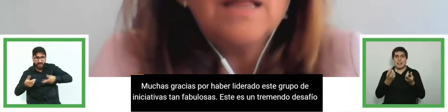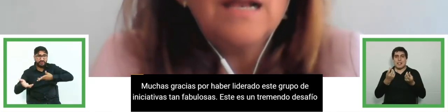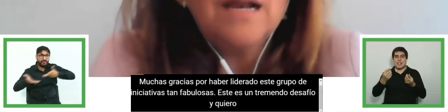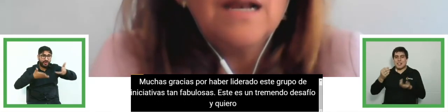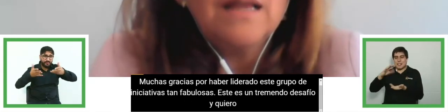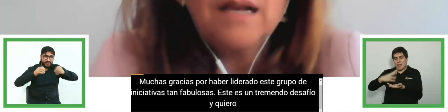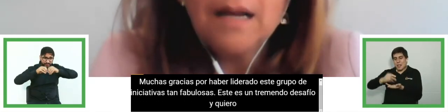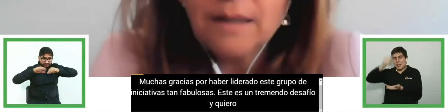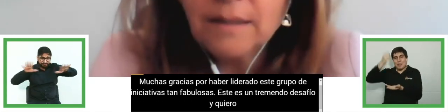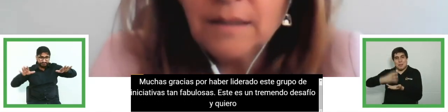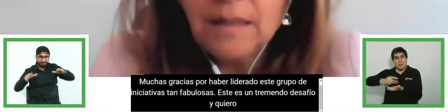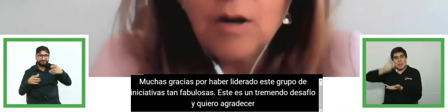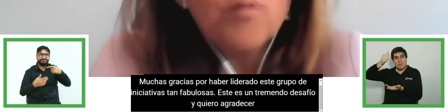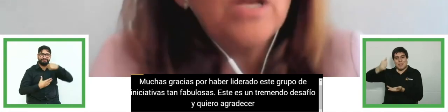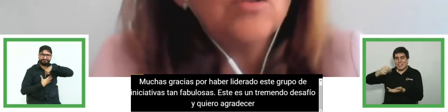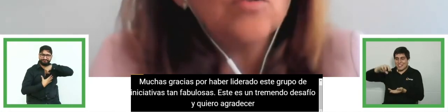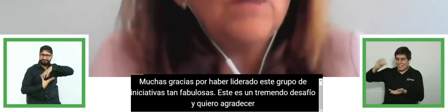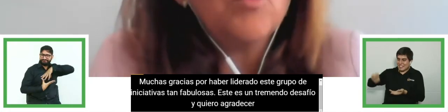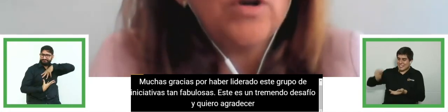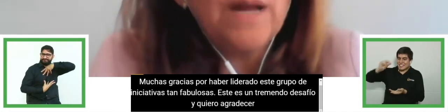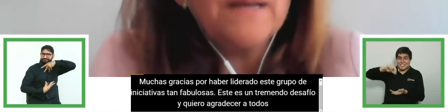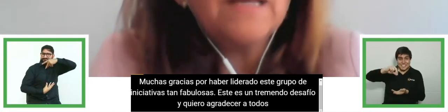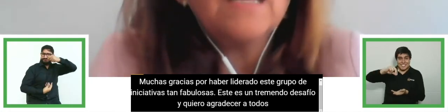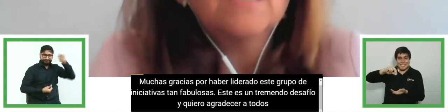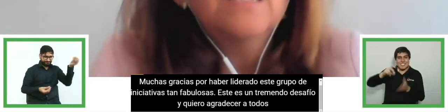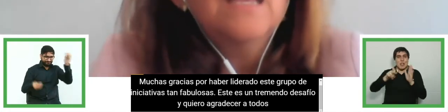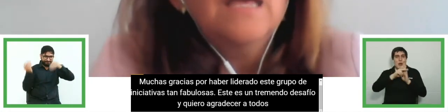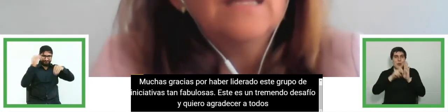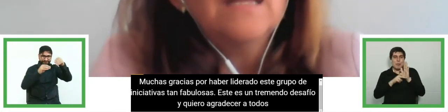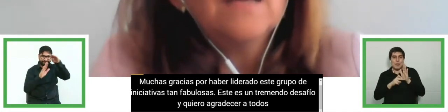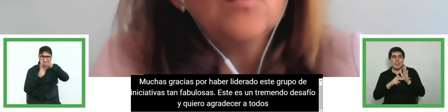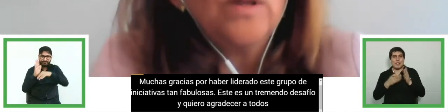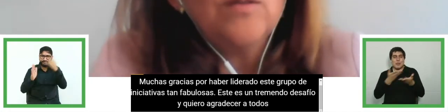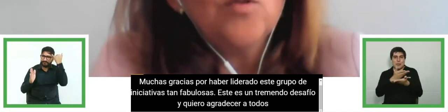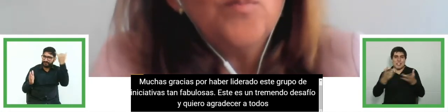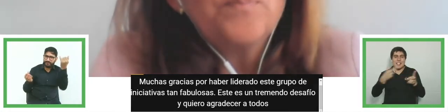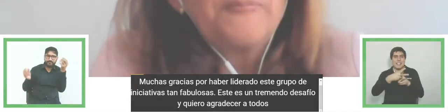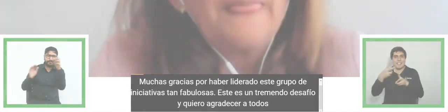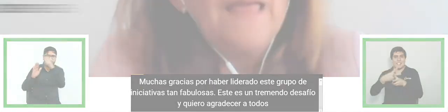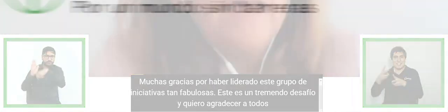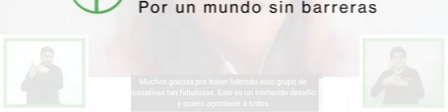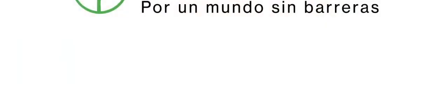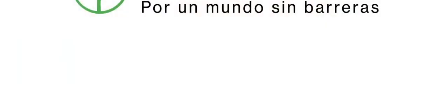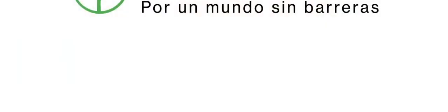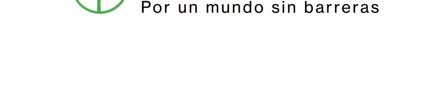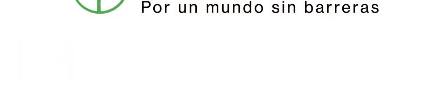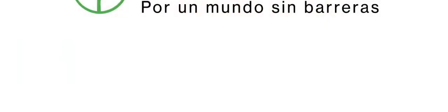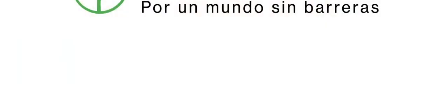de los proyectos y programas que están ejecutando.